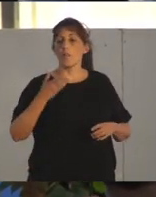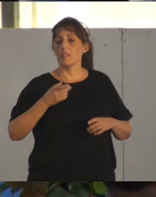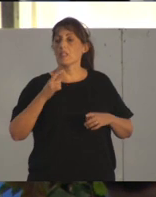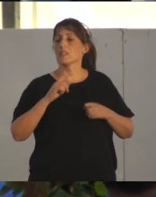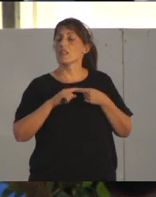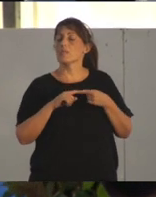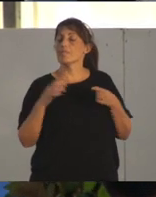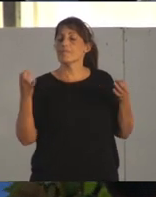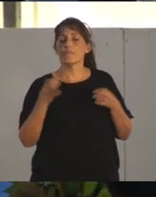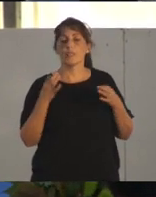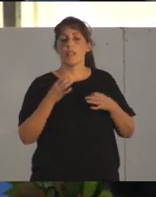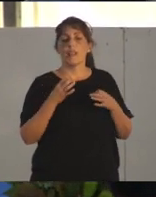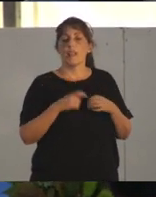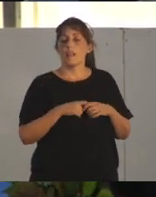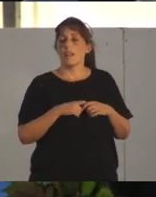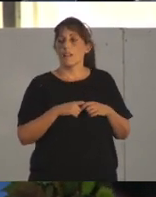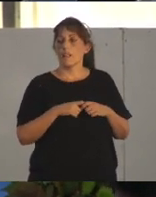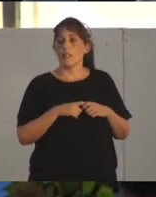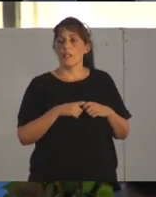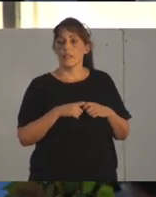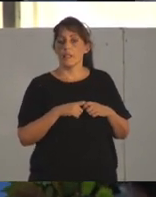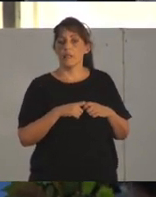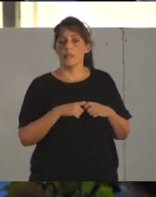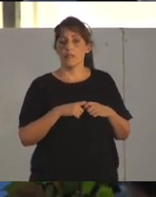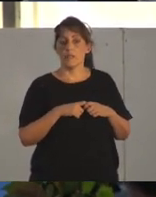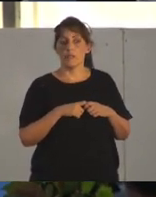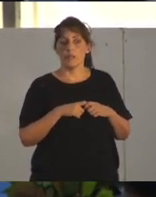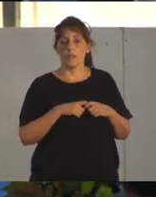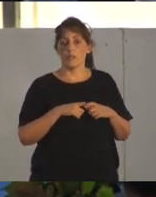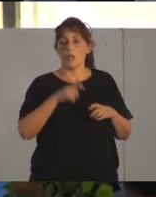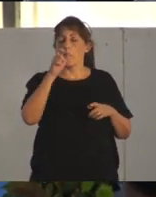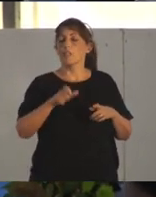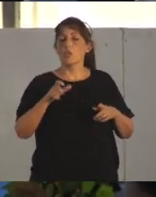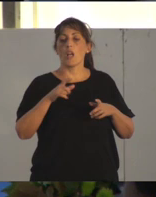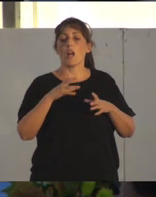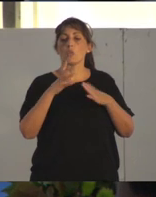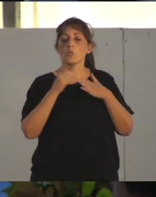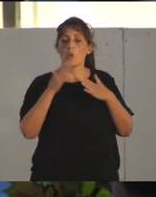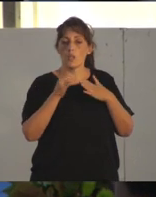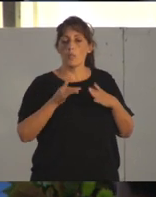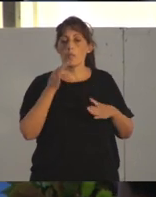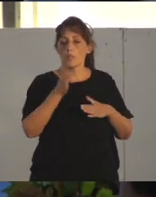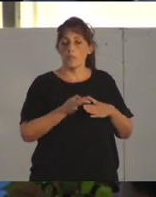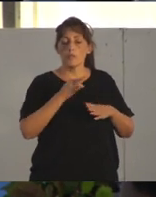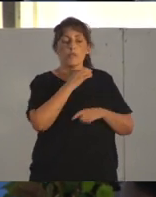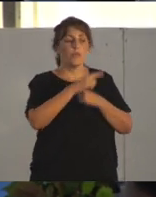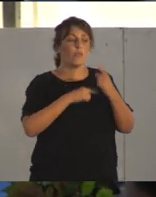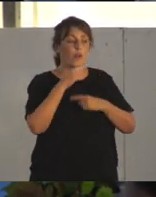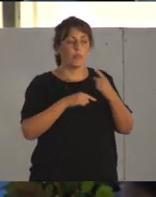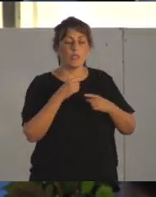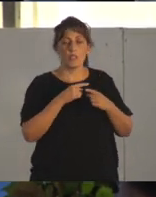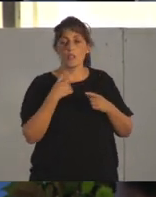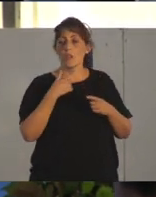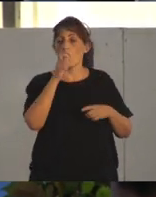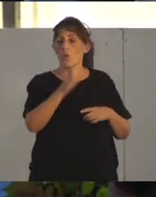paso sería, pues, tener presente a la persona y a su familia. Nos da la sensación que, bueno, que una